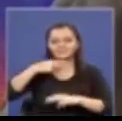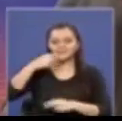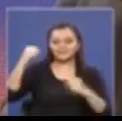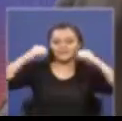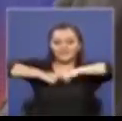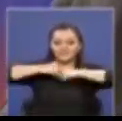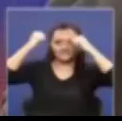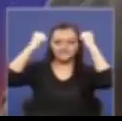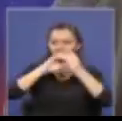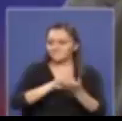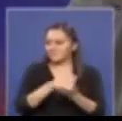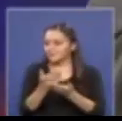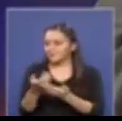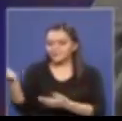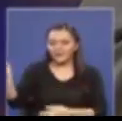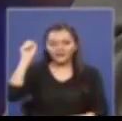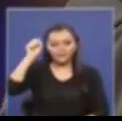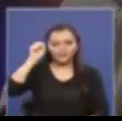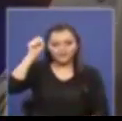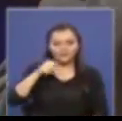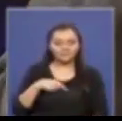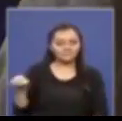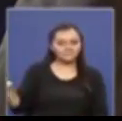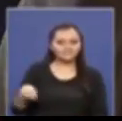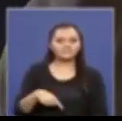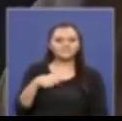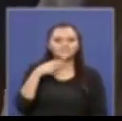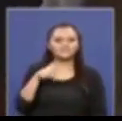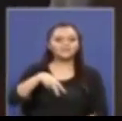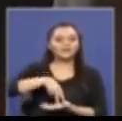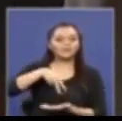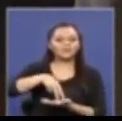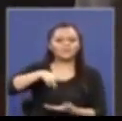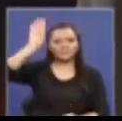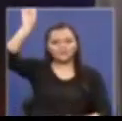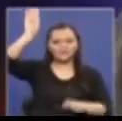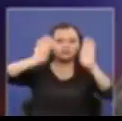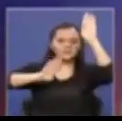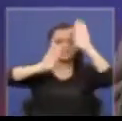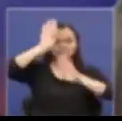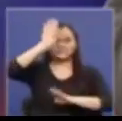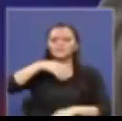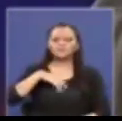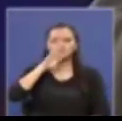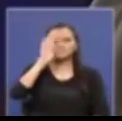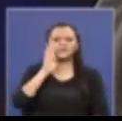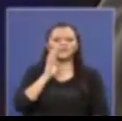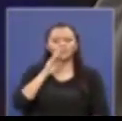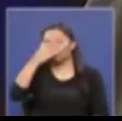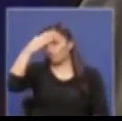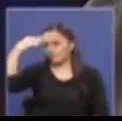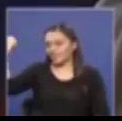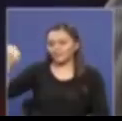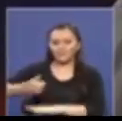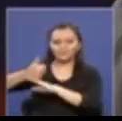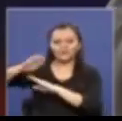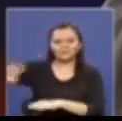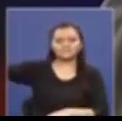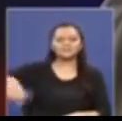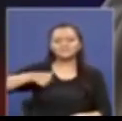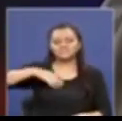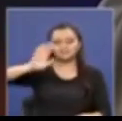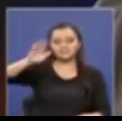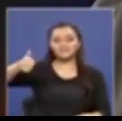Mashi. Soy malcriado y siempre olvido. Si hay autoridades presentes, bueno, está el gobernador de la provincia. Bienvenido, Diego, gracias por